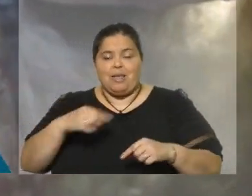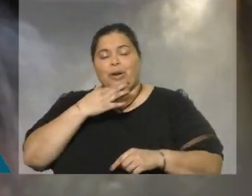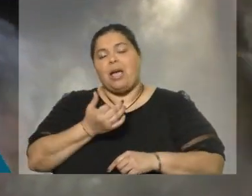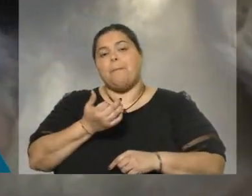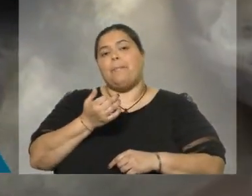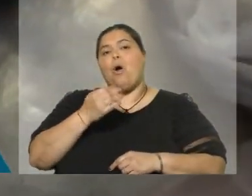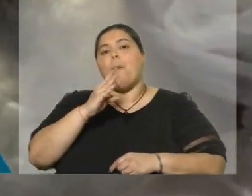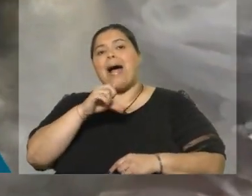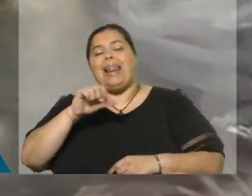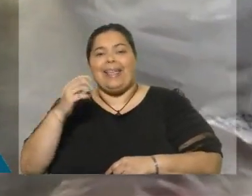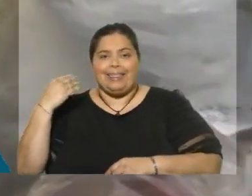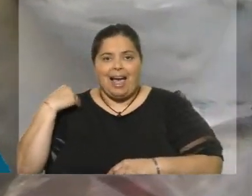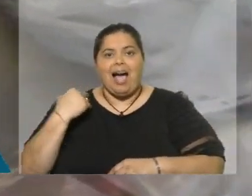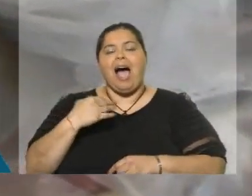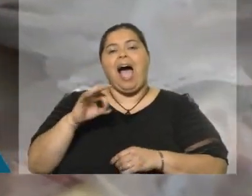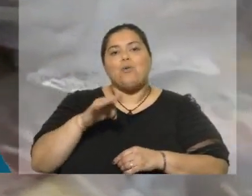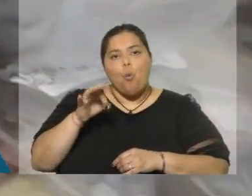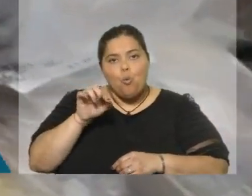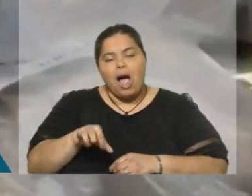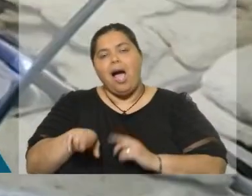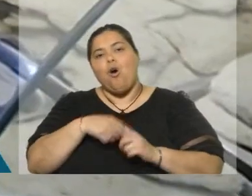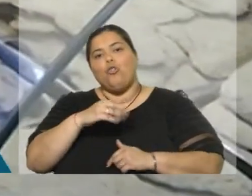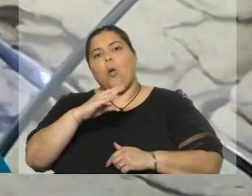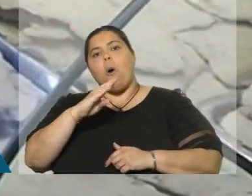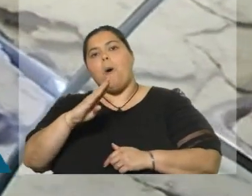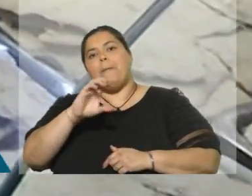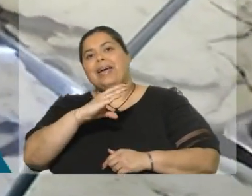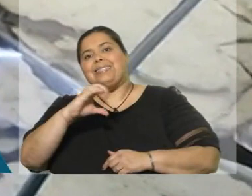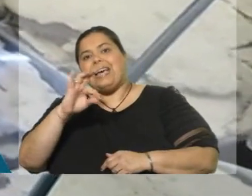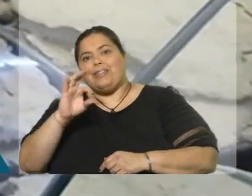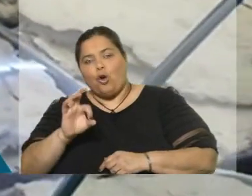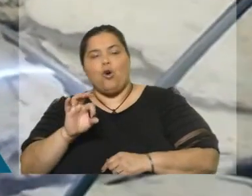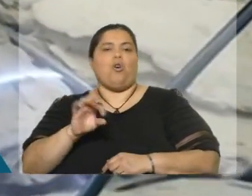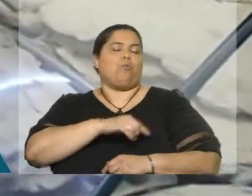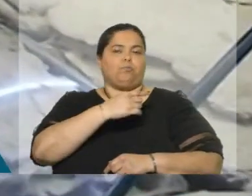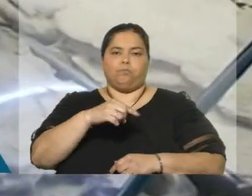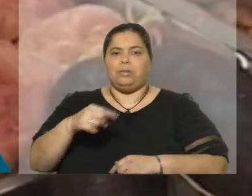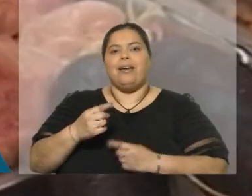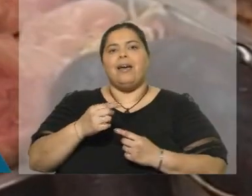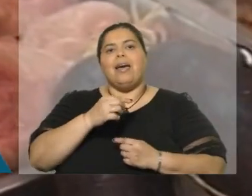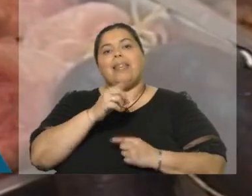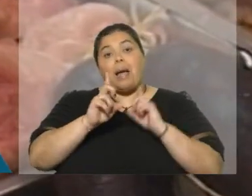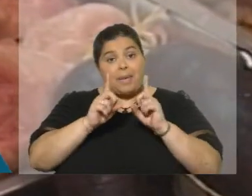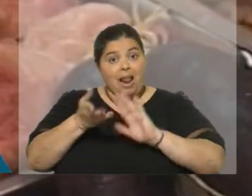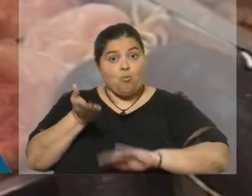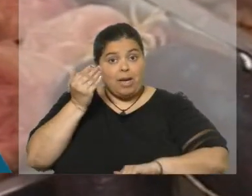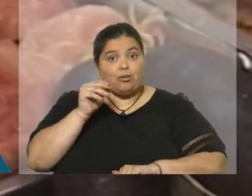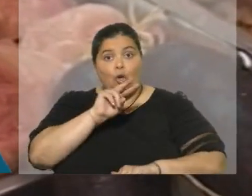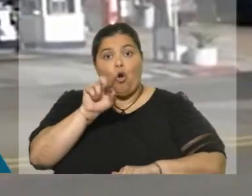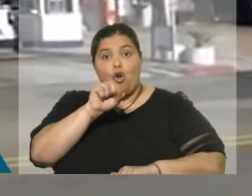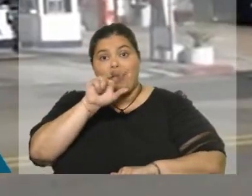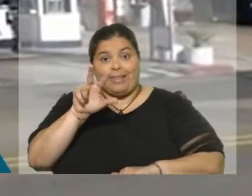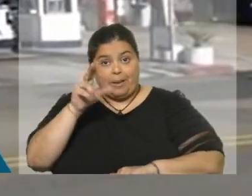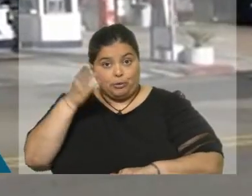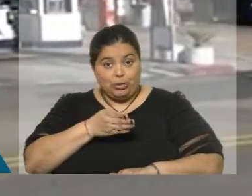bola de lomo 4.5%, y peseto que bajo 4,4%. en tanto se registró Un aumento de dos con tres por ciento en el